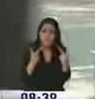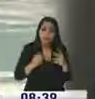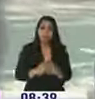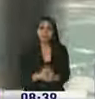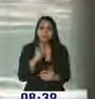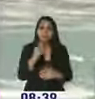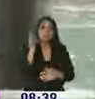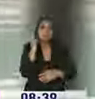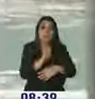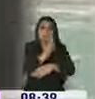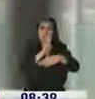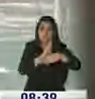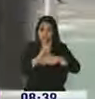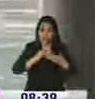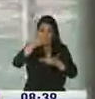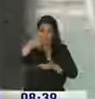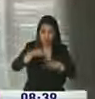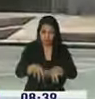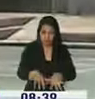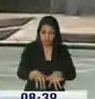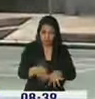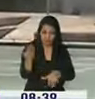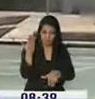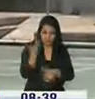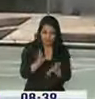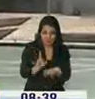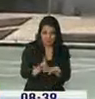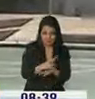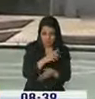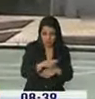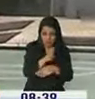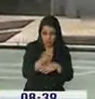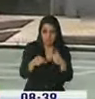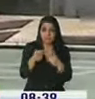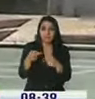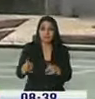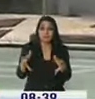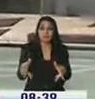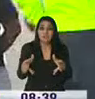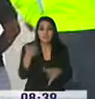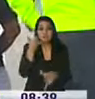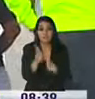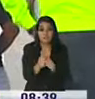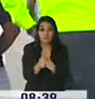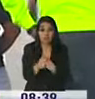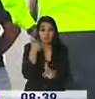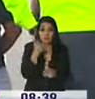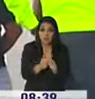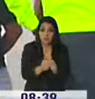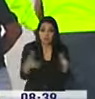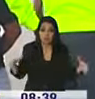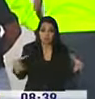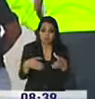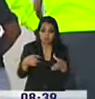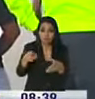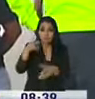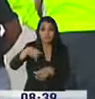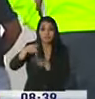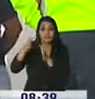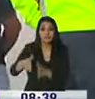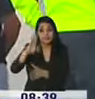de la rectora que fue retirada del plantel hace pocos días y los teléfonos de los docentes detenidos están siendo analizados por peritos